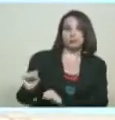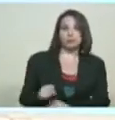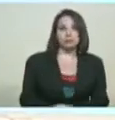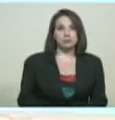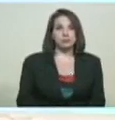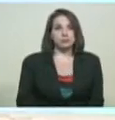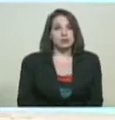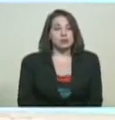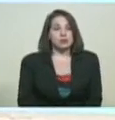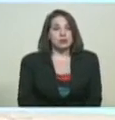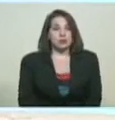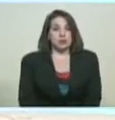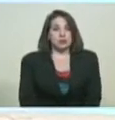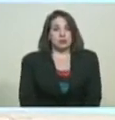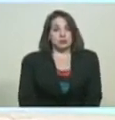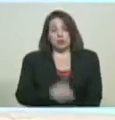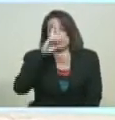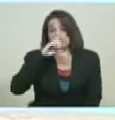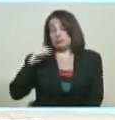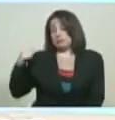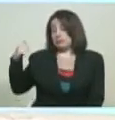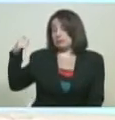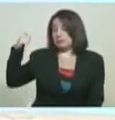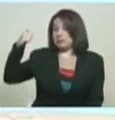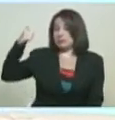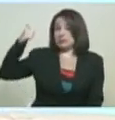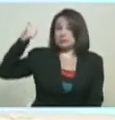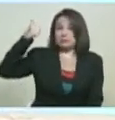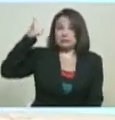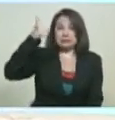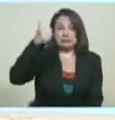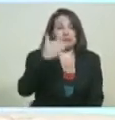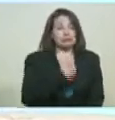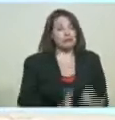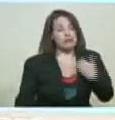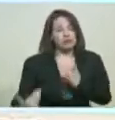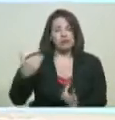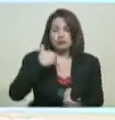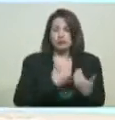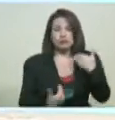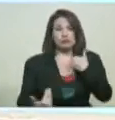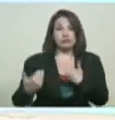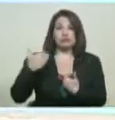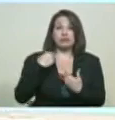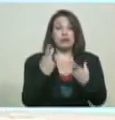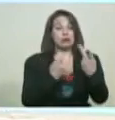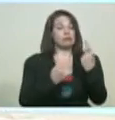pero la larga agonía de la transición económica también